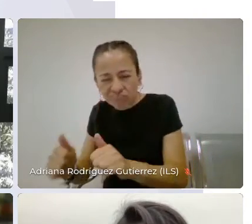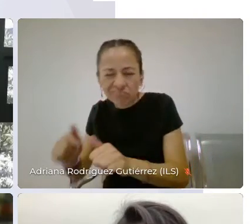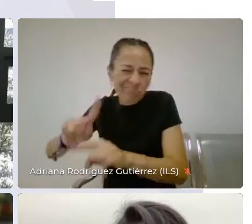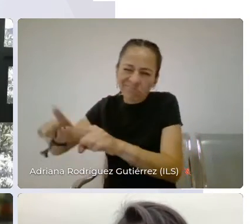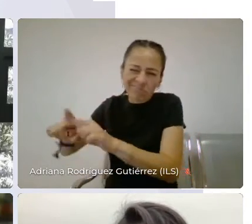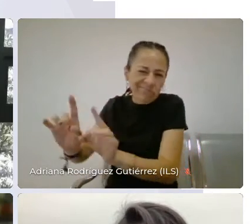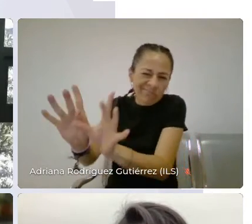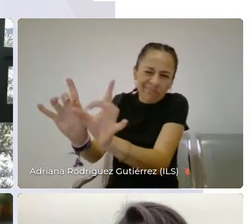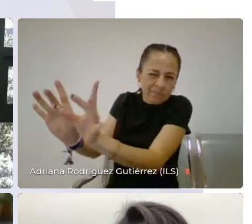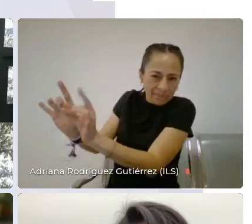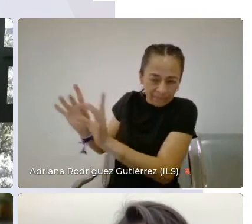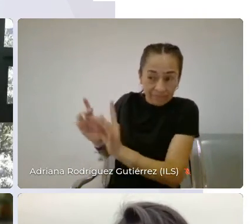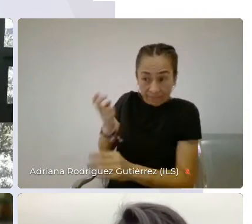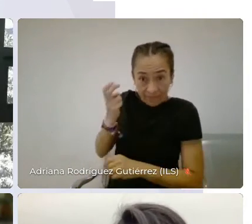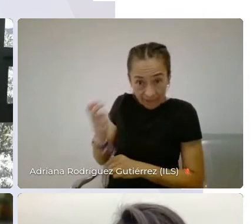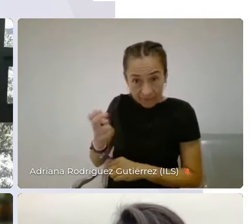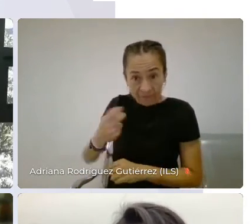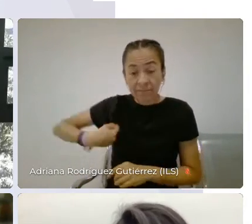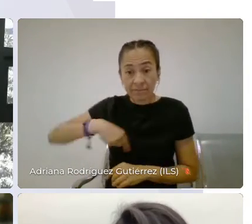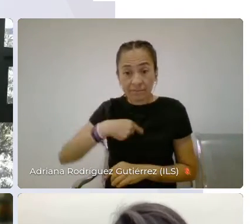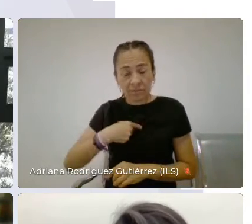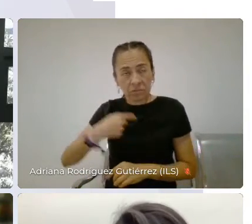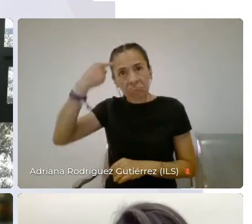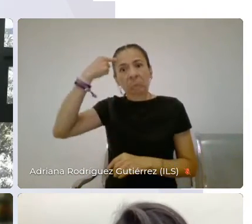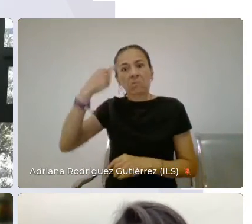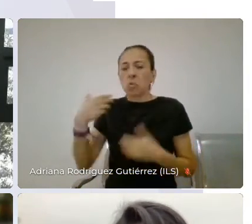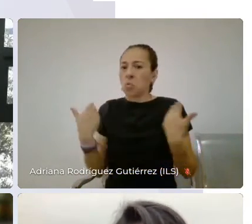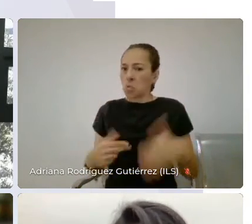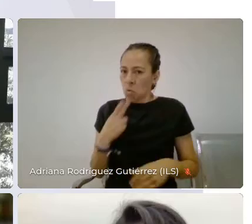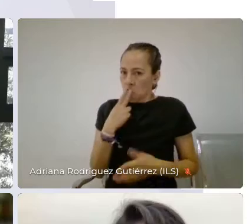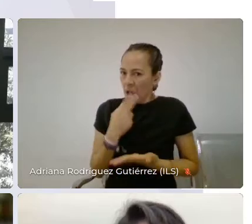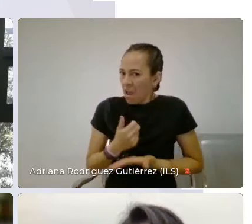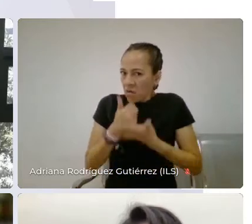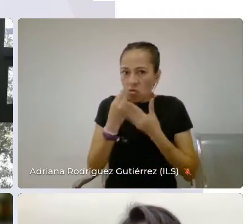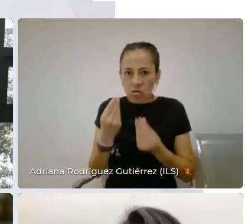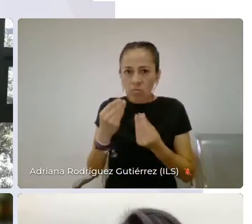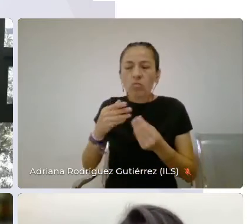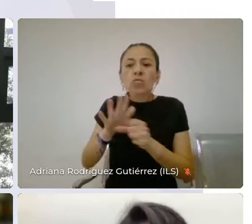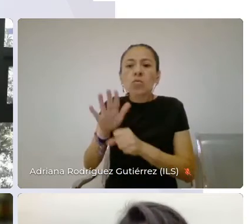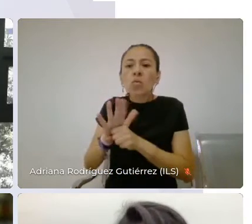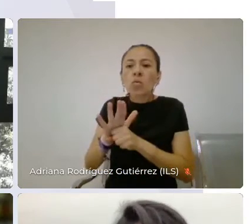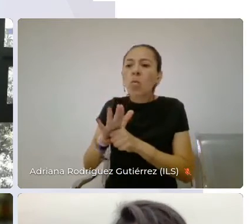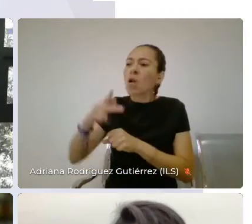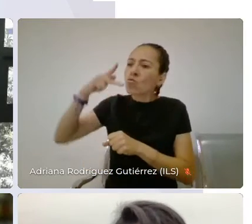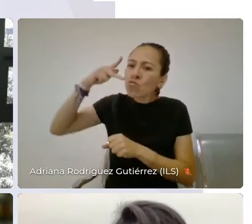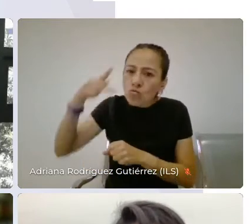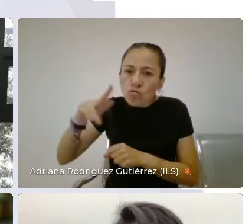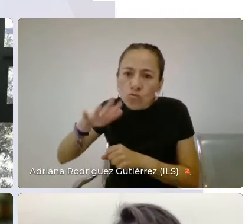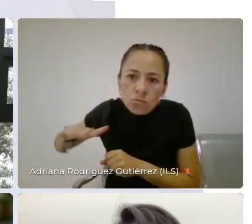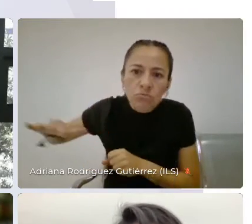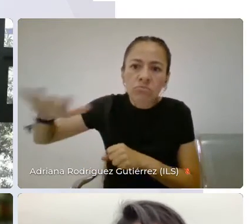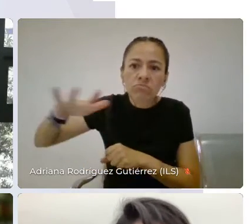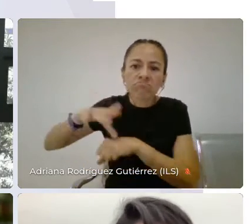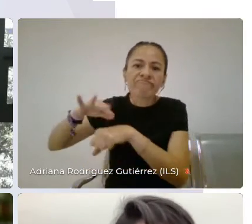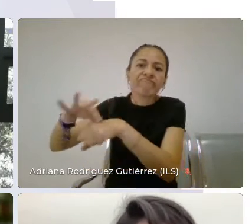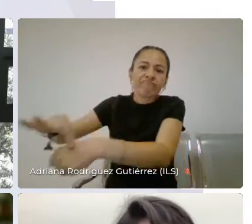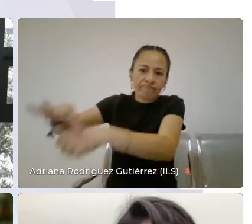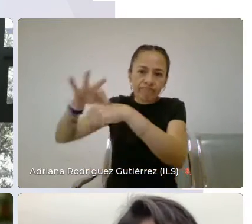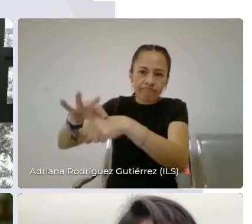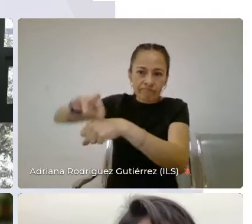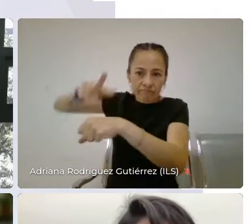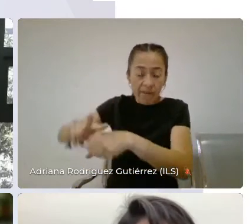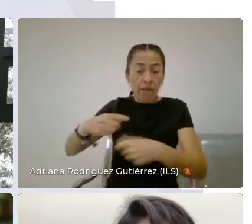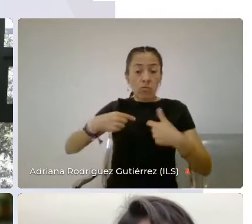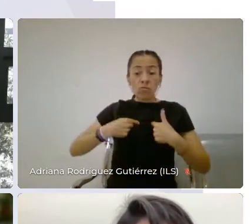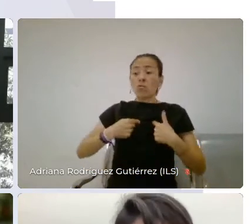funcionado es no desvalorizar su realidad. Es decir, a veces desde nuestros espacios llegamos diciendo que lo que tú estás